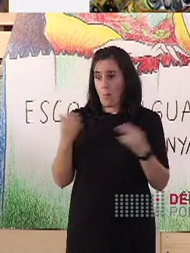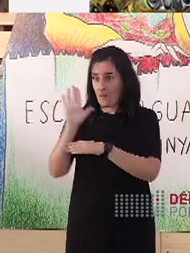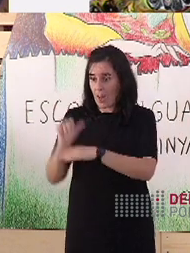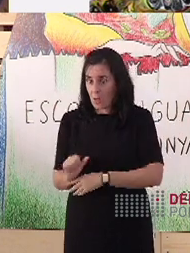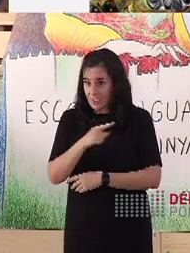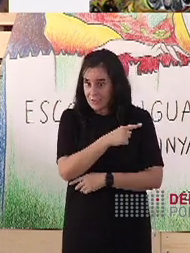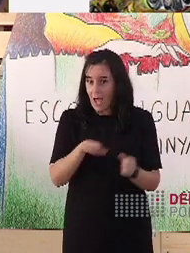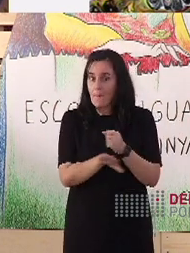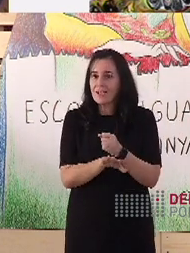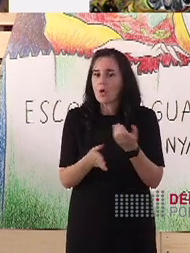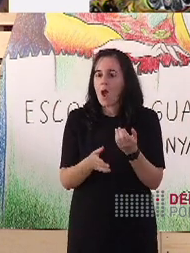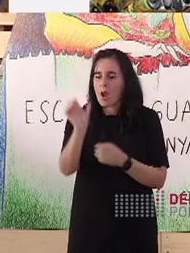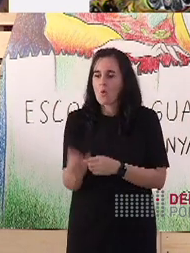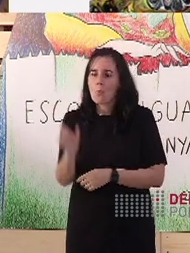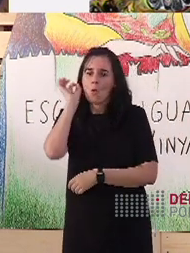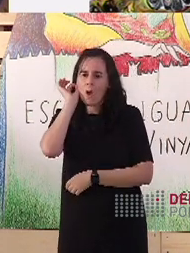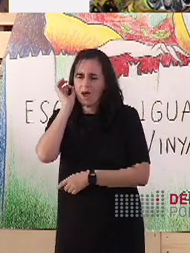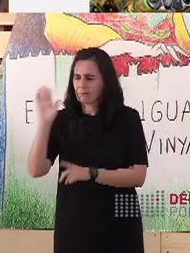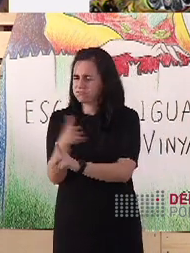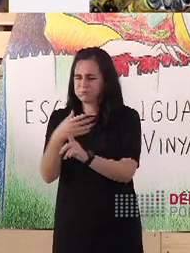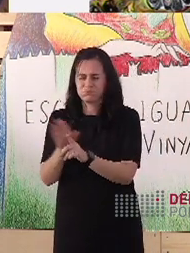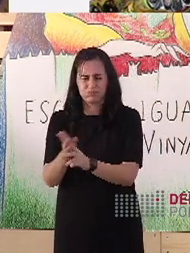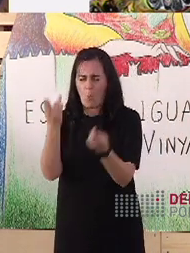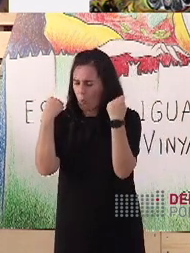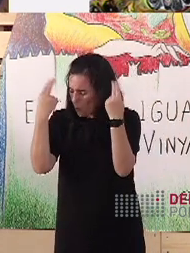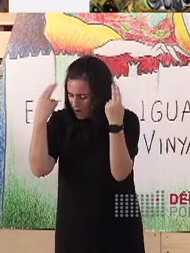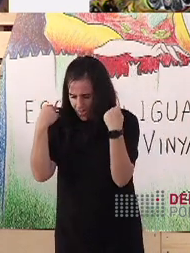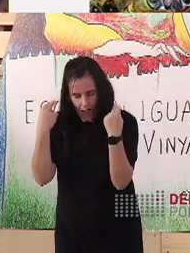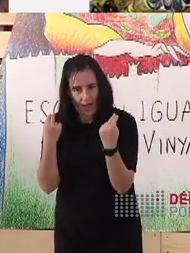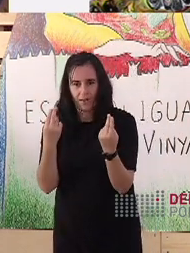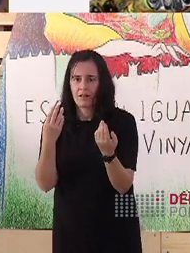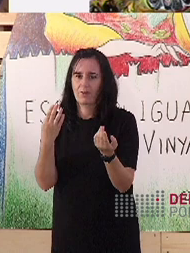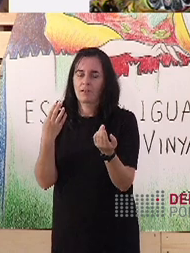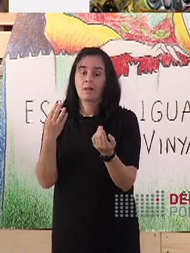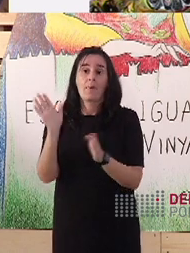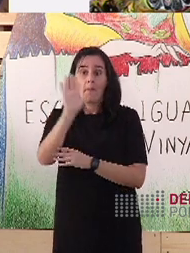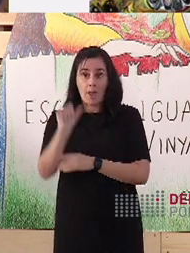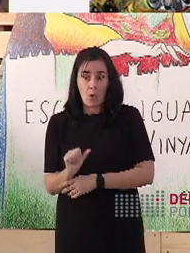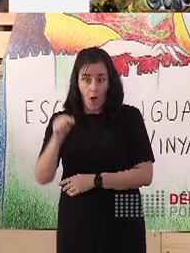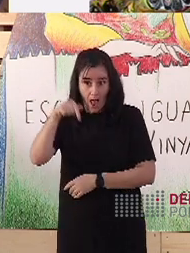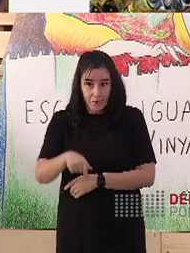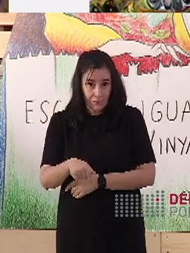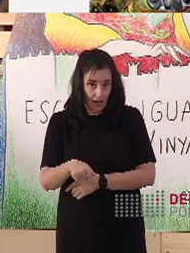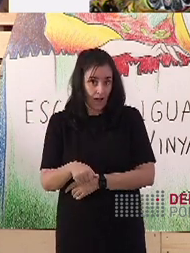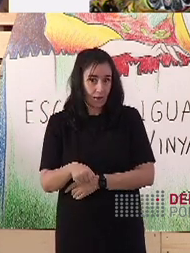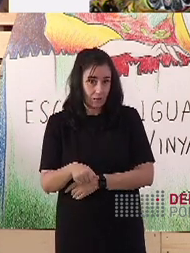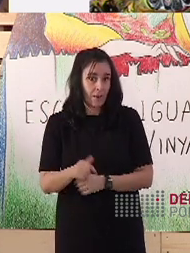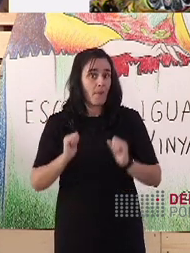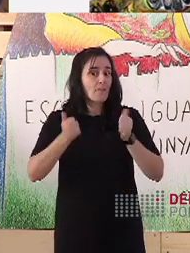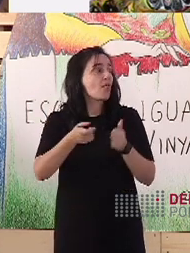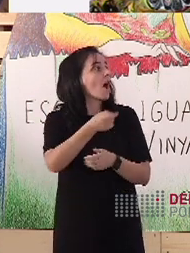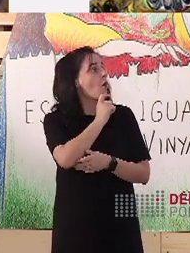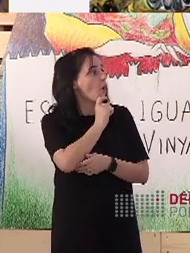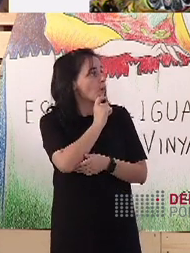eso, humillar y denigrar a las mujeres que aparecen en ellos. Esta película en concreto comienza, fijaros qué